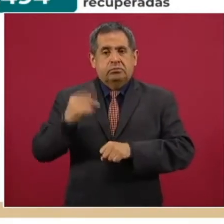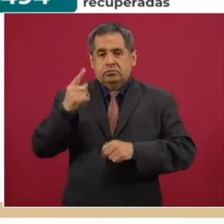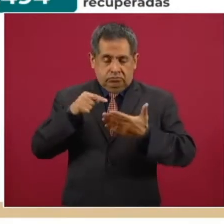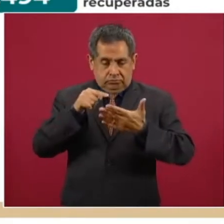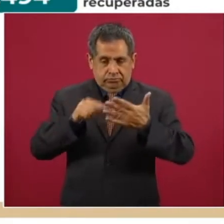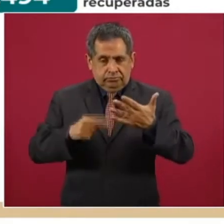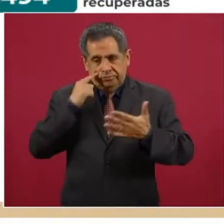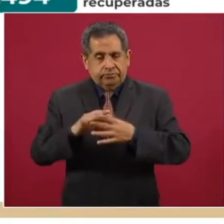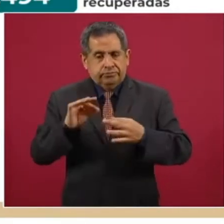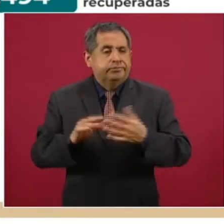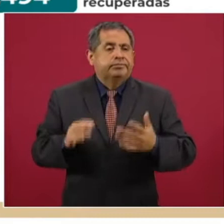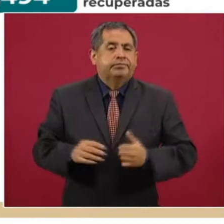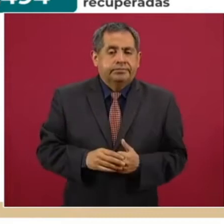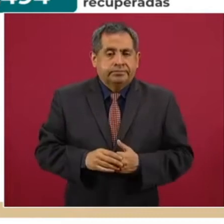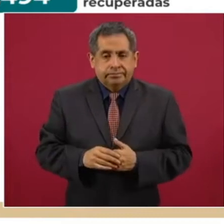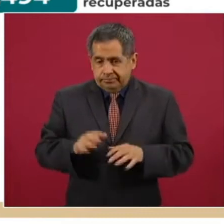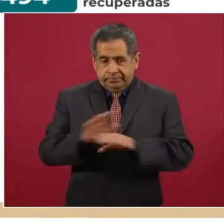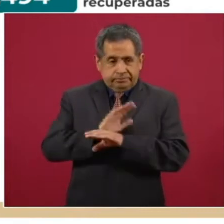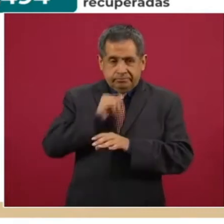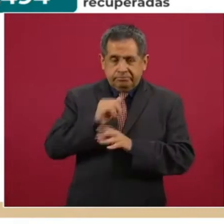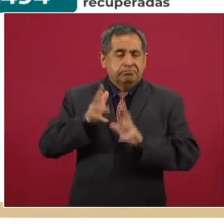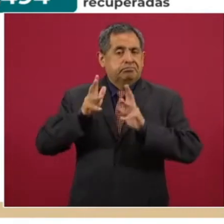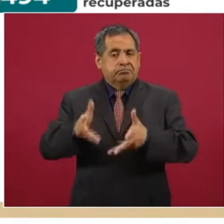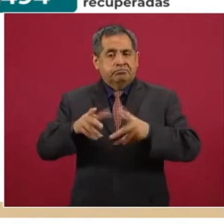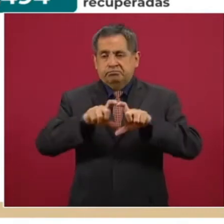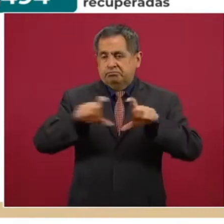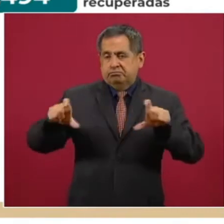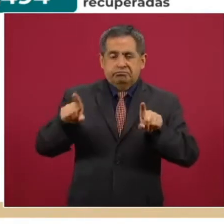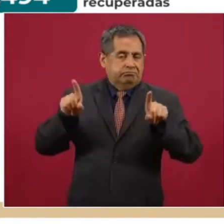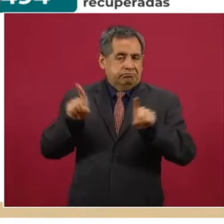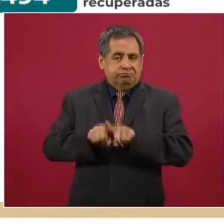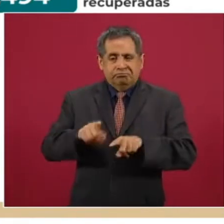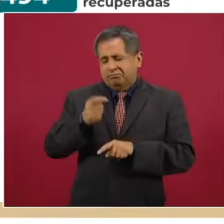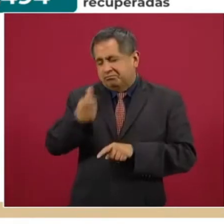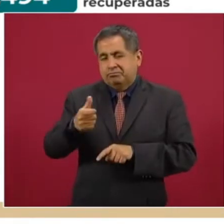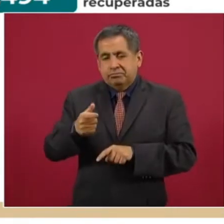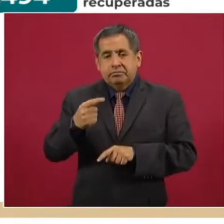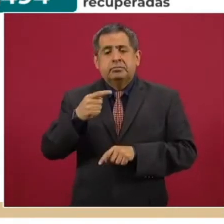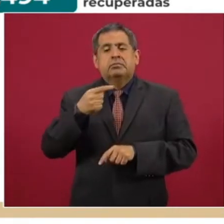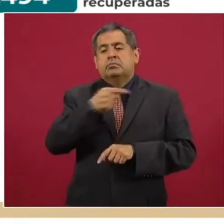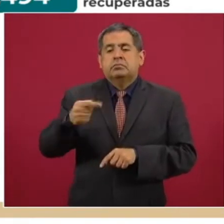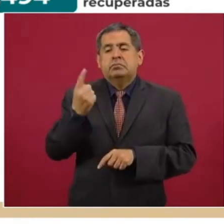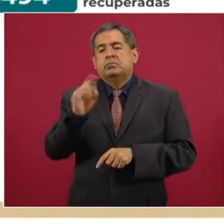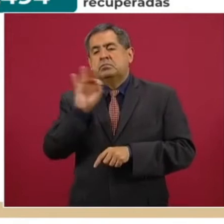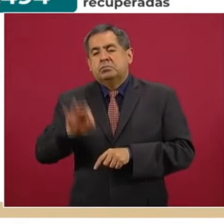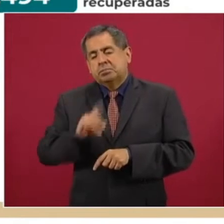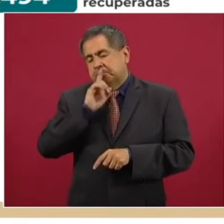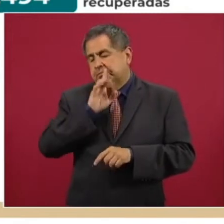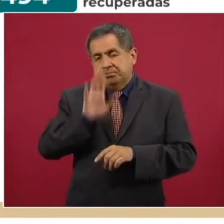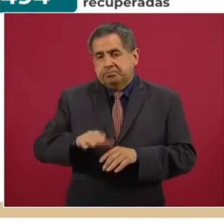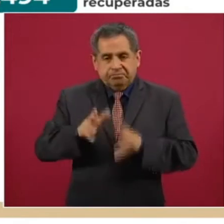registro, no hay cambio. En este momento empezamos con un cambio mínimo de menos 1%, y en este